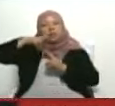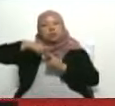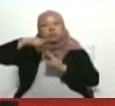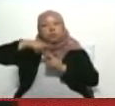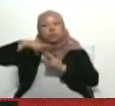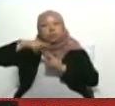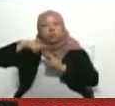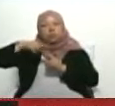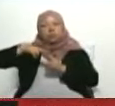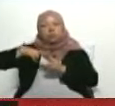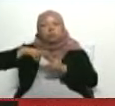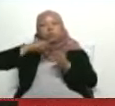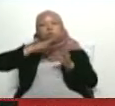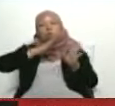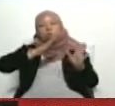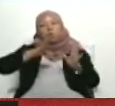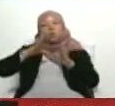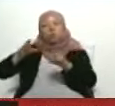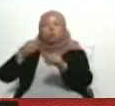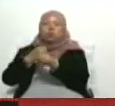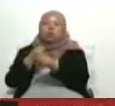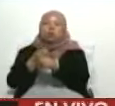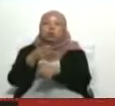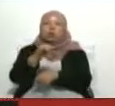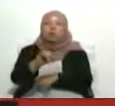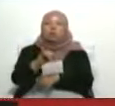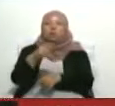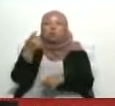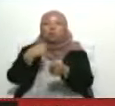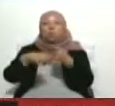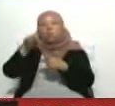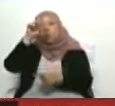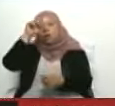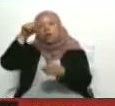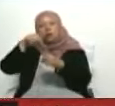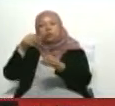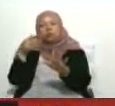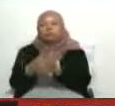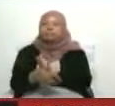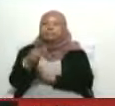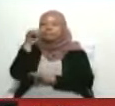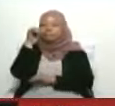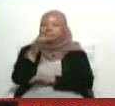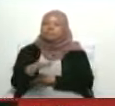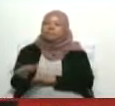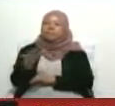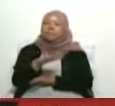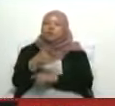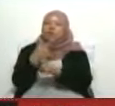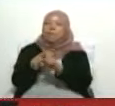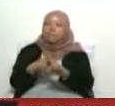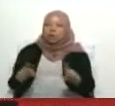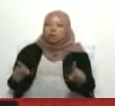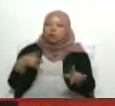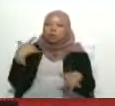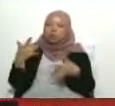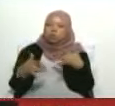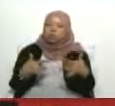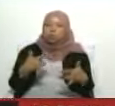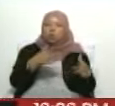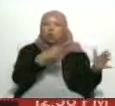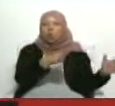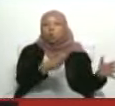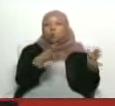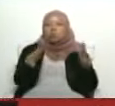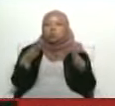en virtud de la orden de aprehensión que tiene por la jurisdicción militar. Sin embargo, al realizar el órgano